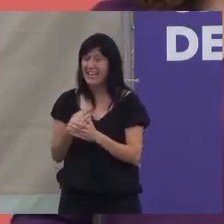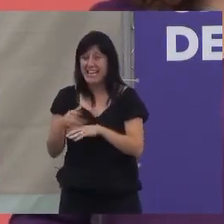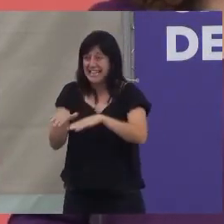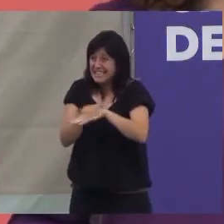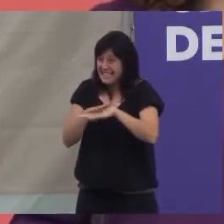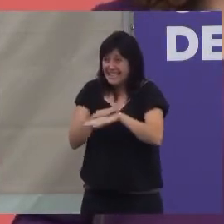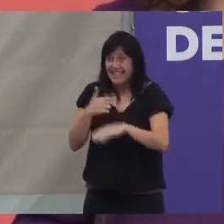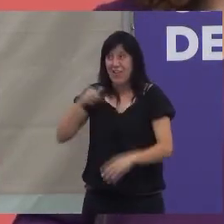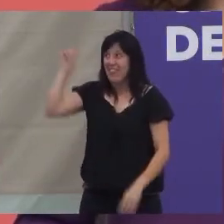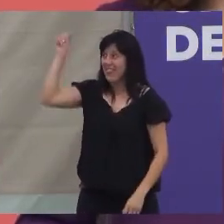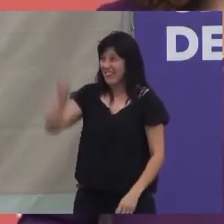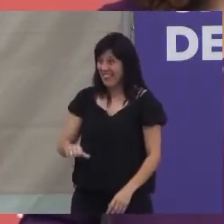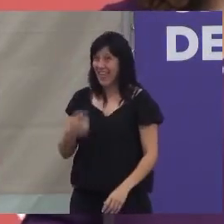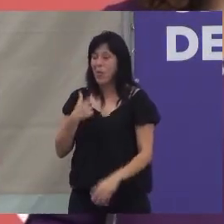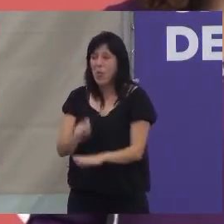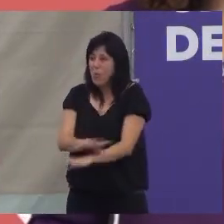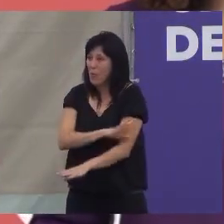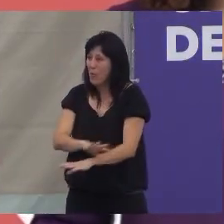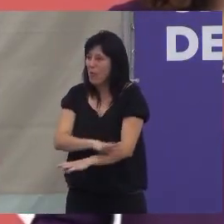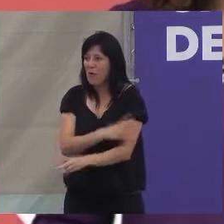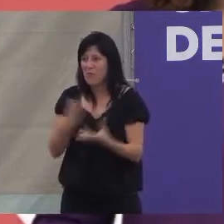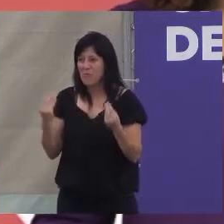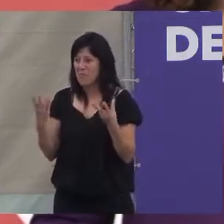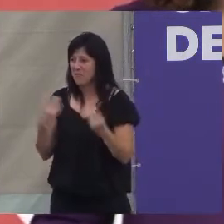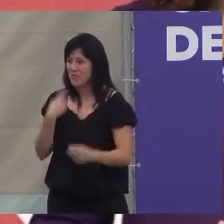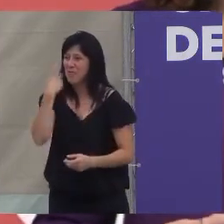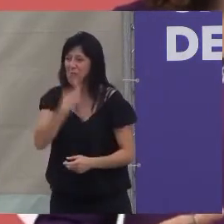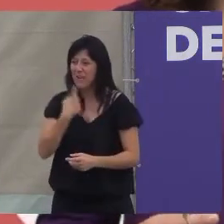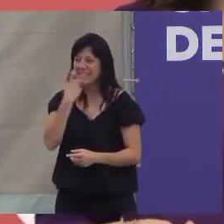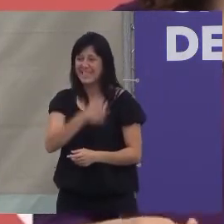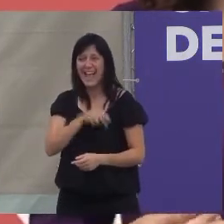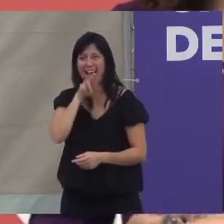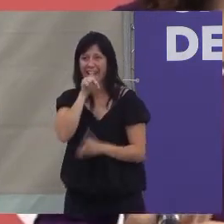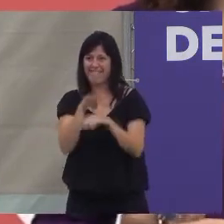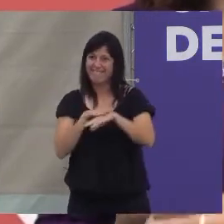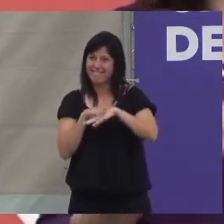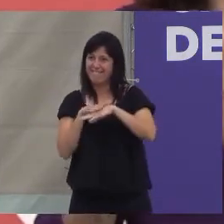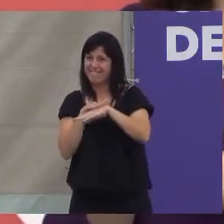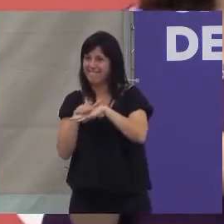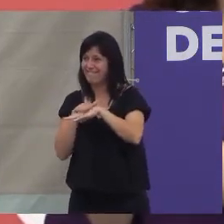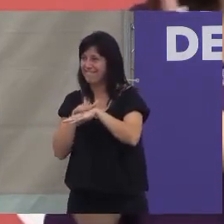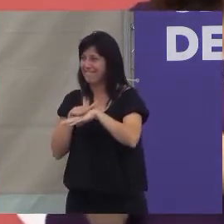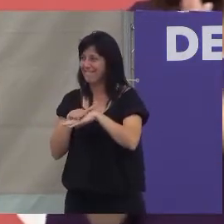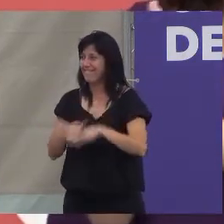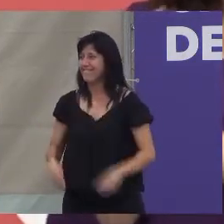Perdonadme porque hoy llevo un día que estoy bastante emocionada y me cuesta un poco, pero...